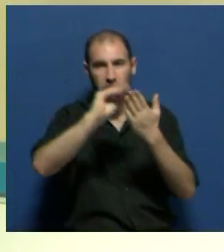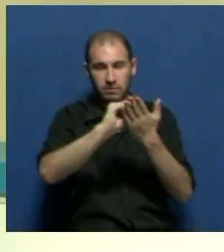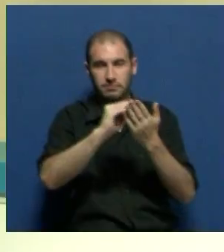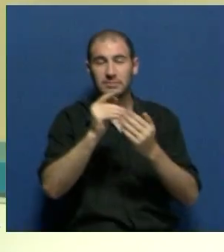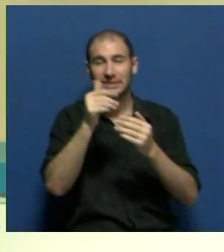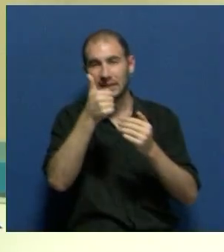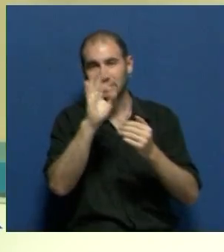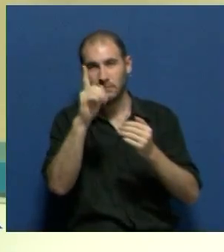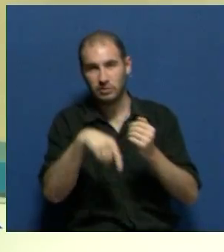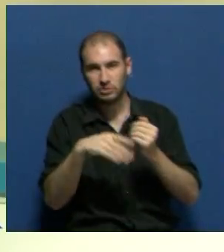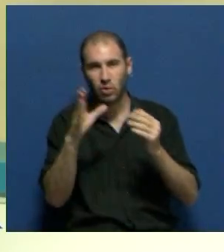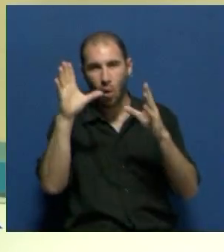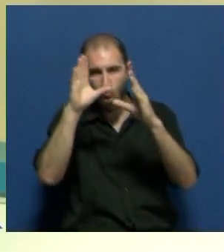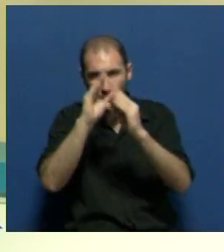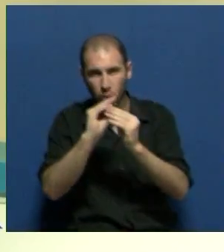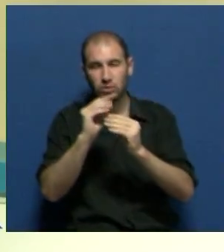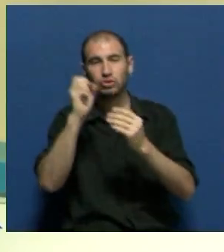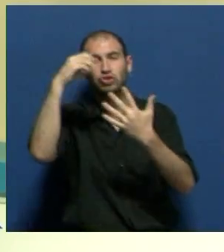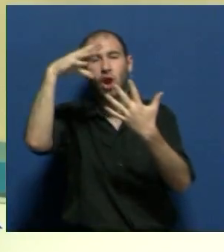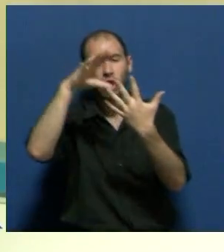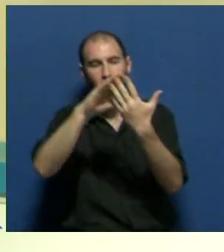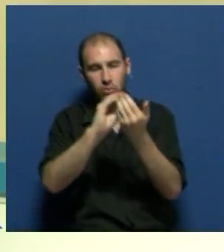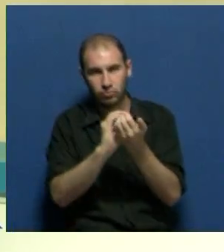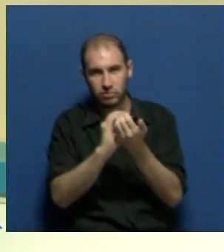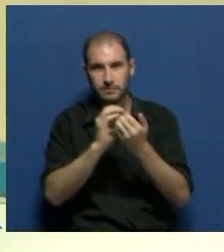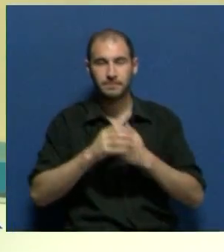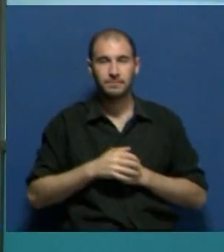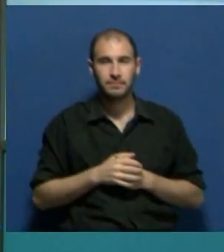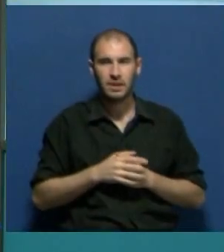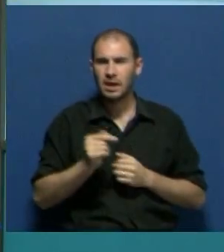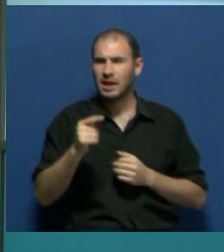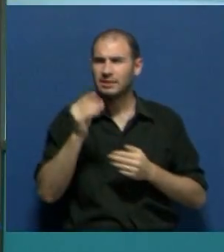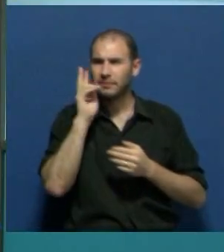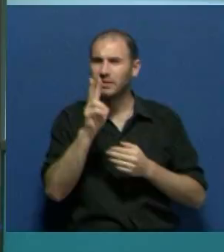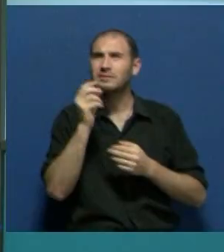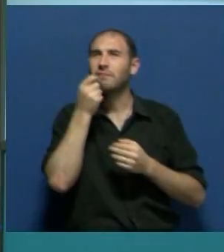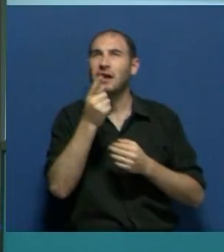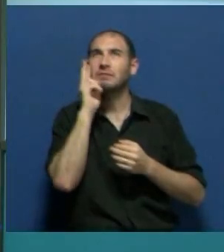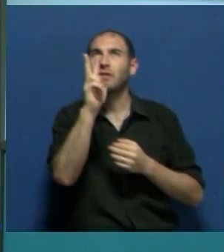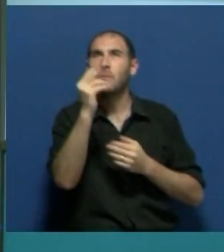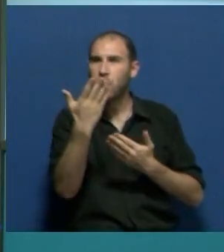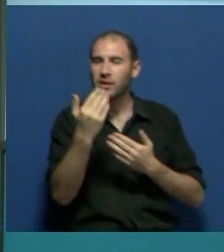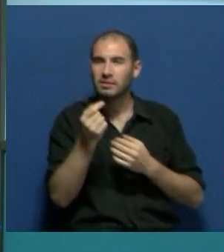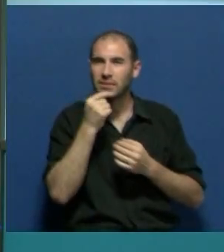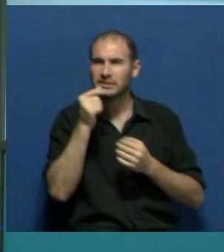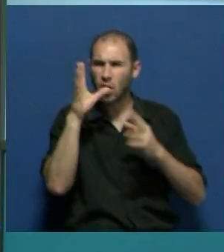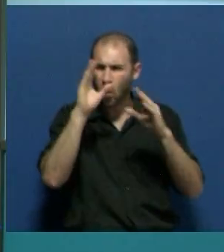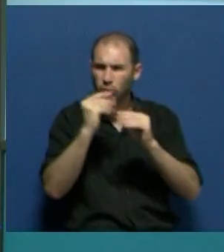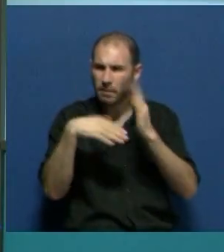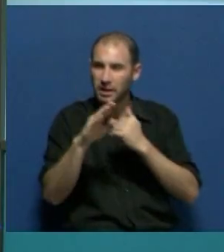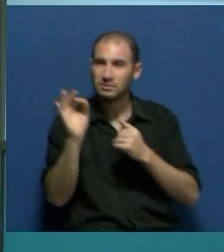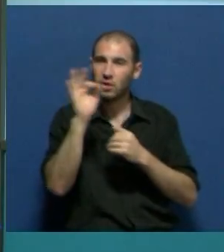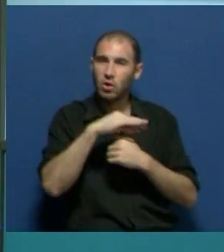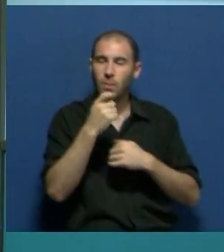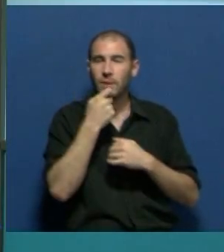sea, 60% de ocultación de nuestra estrella, el Sol. ¿Y esto es perceptible a simple vista? Digamos, ¿vamos a notar que está un poco más oscuro o